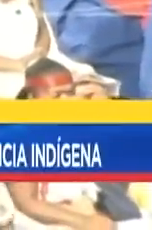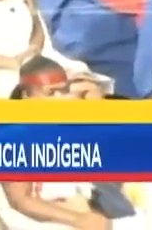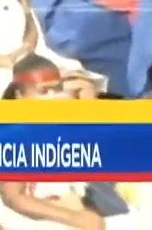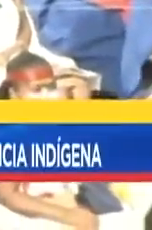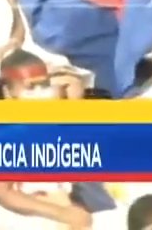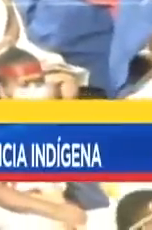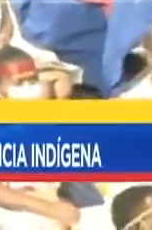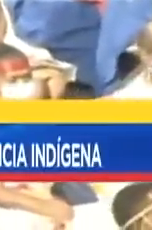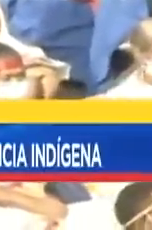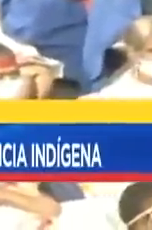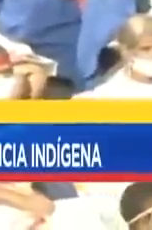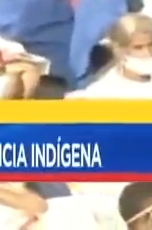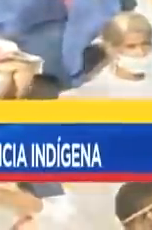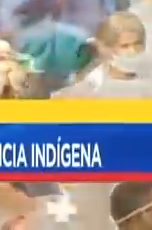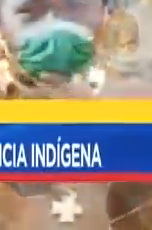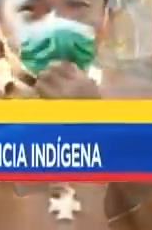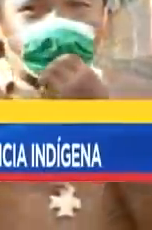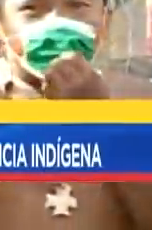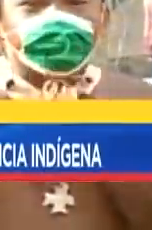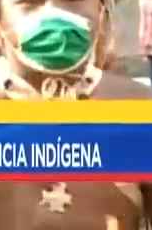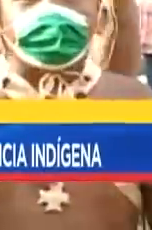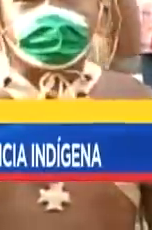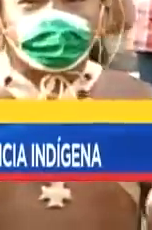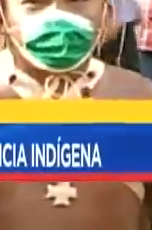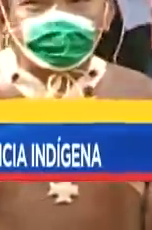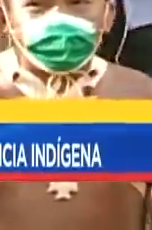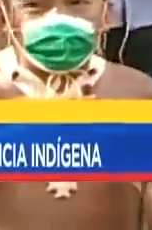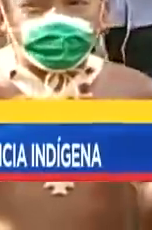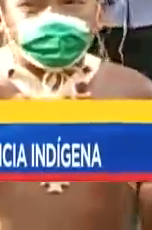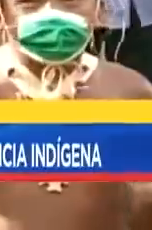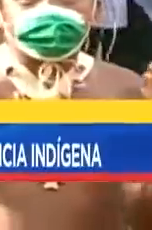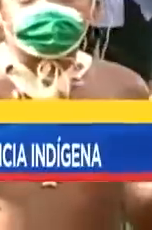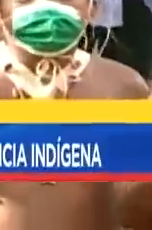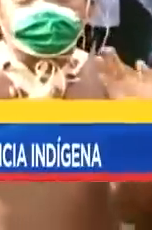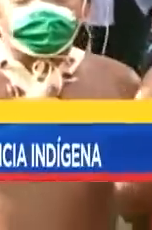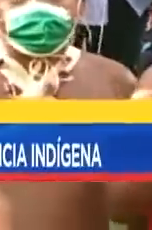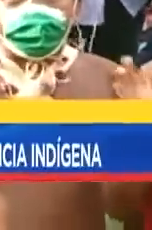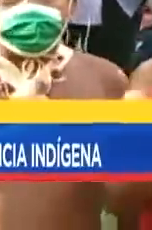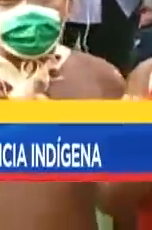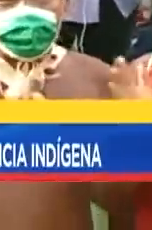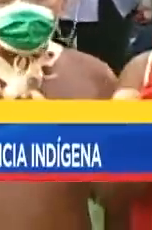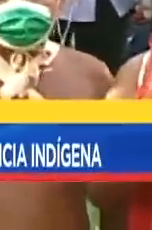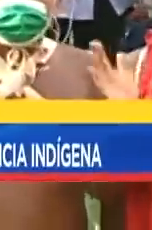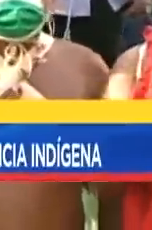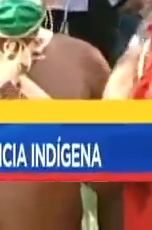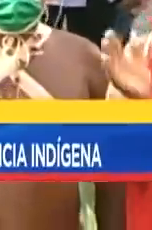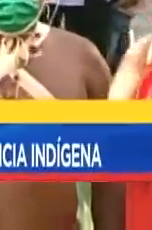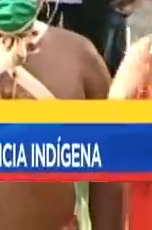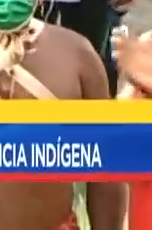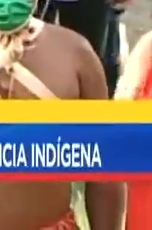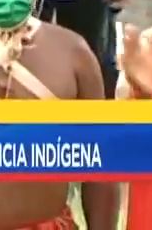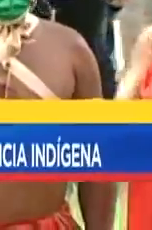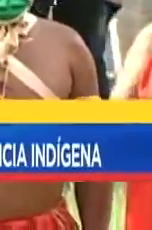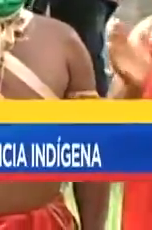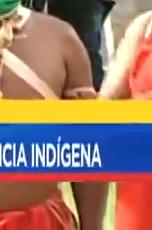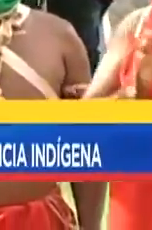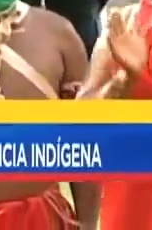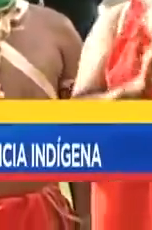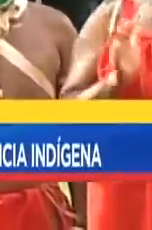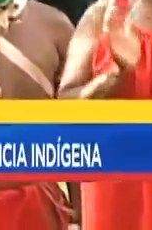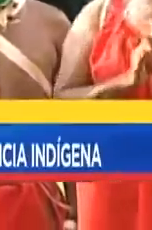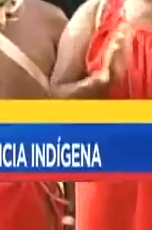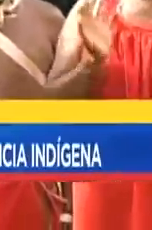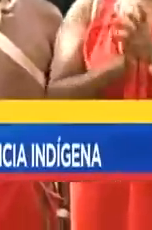justicia contra el genocidio del Imperio Español, contra el coloniaje español que dio muerte y que dio